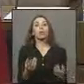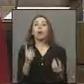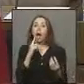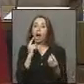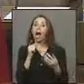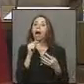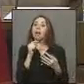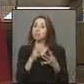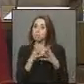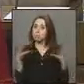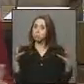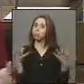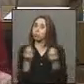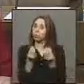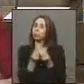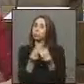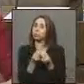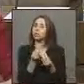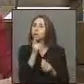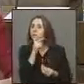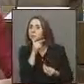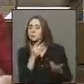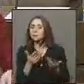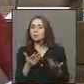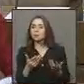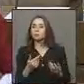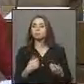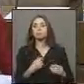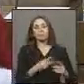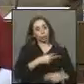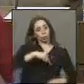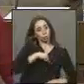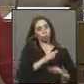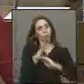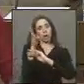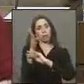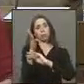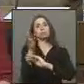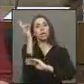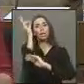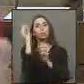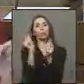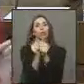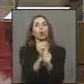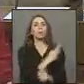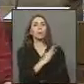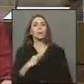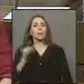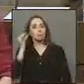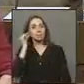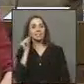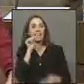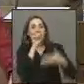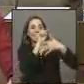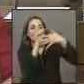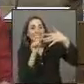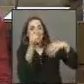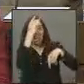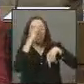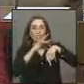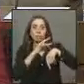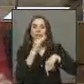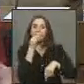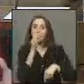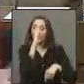inquietudes. Es por eso que también vamos a visitar a la Ministra para ver de qué forma se pueden incorporar estas enfermedades en particular.